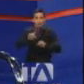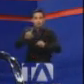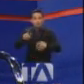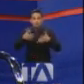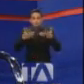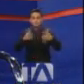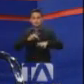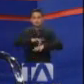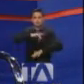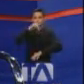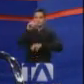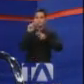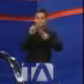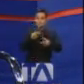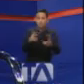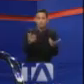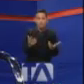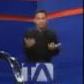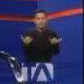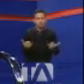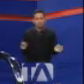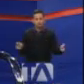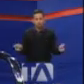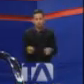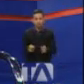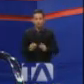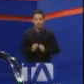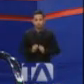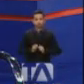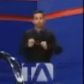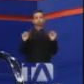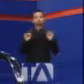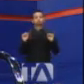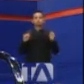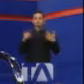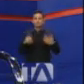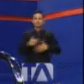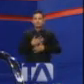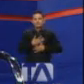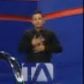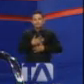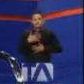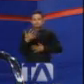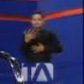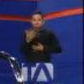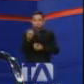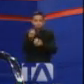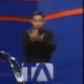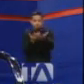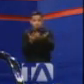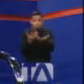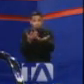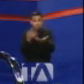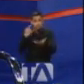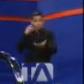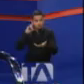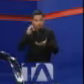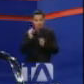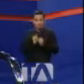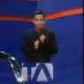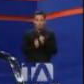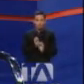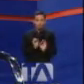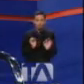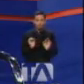de la madrugada. A continuación, les contamos esta impresionante y conmovedora historia de una niña que vino al mundo sin ningún